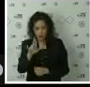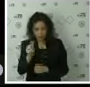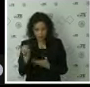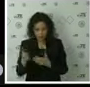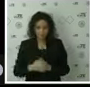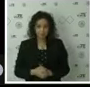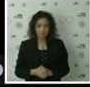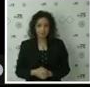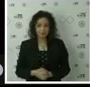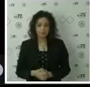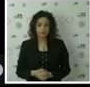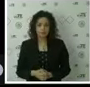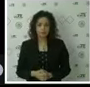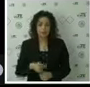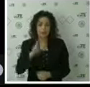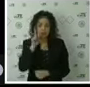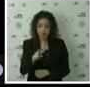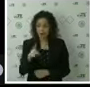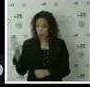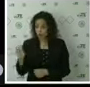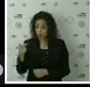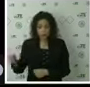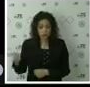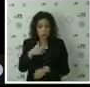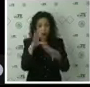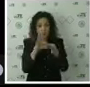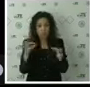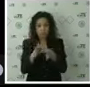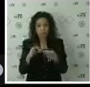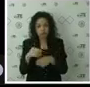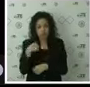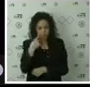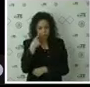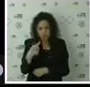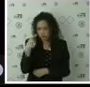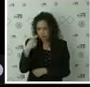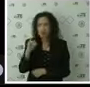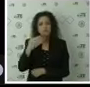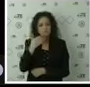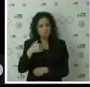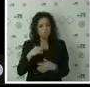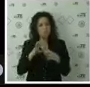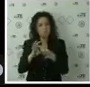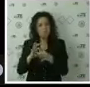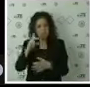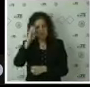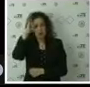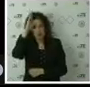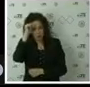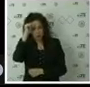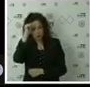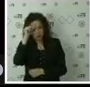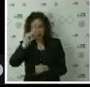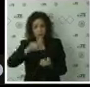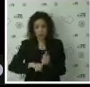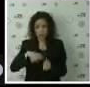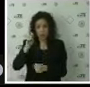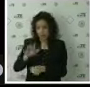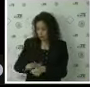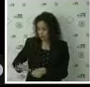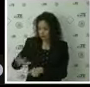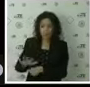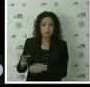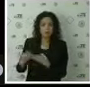Primero, otra vez, coincido con muchas y muchos de ustedes. Creo que efectivamente hablar del espacio privado, primero, el